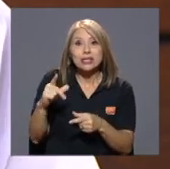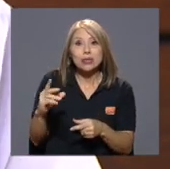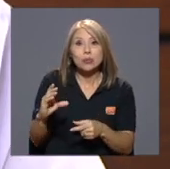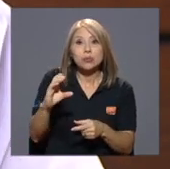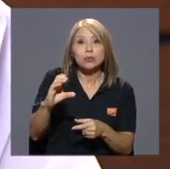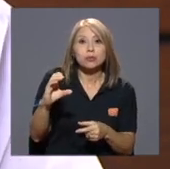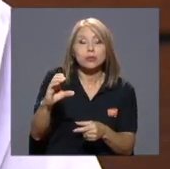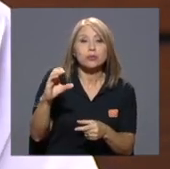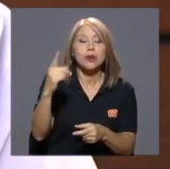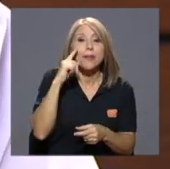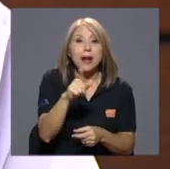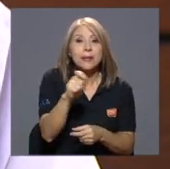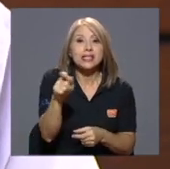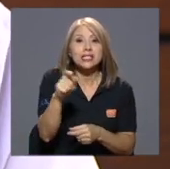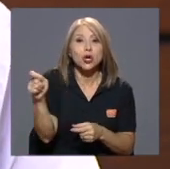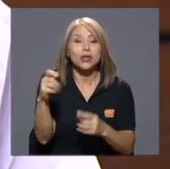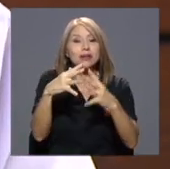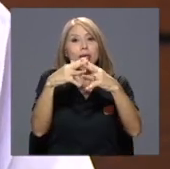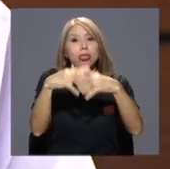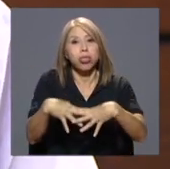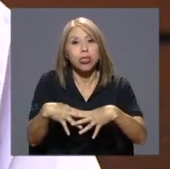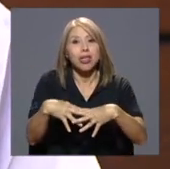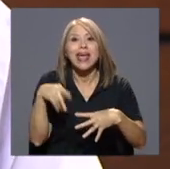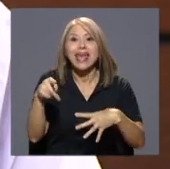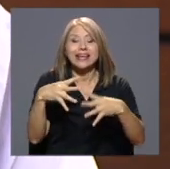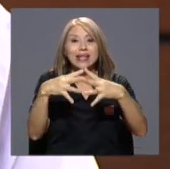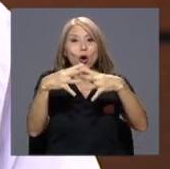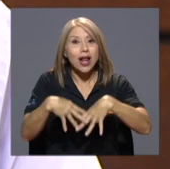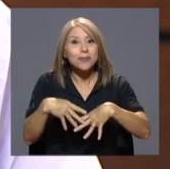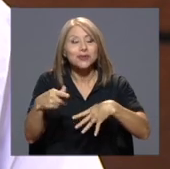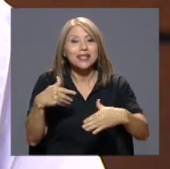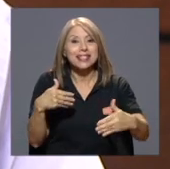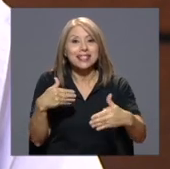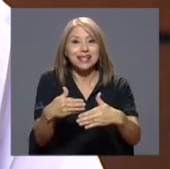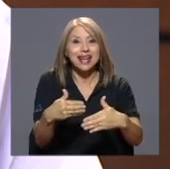sí. Inclusive recuerdo en algún momento usted en una entrevista que lo advierte,